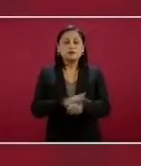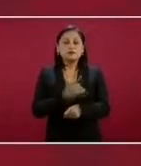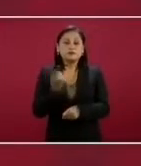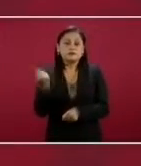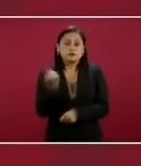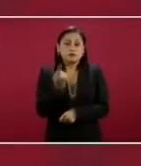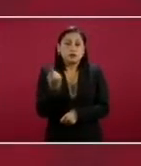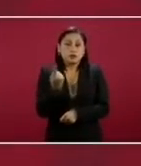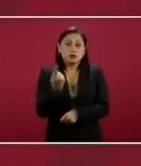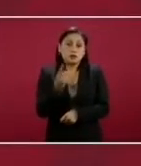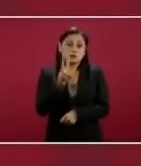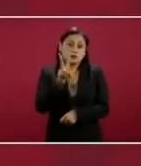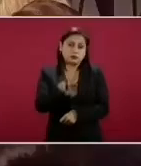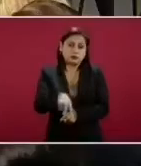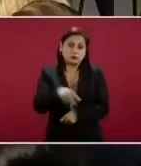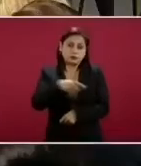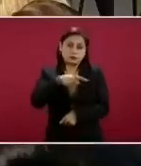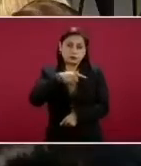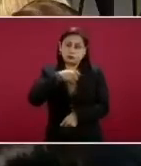responsabilidad, desde luego.